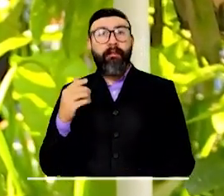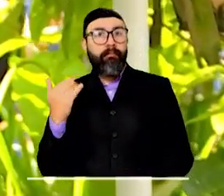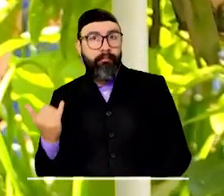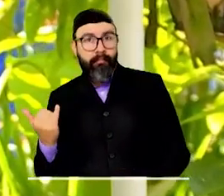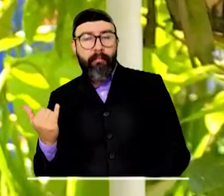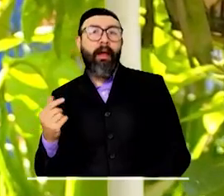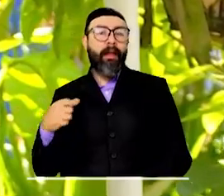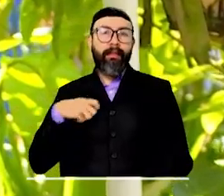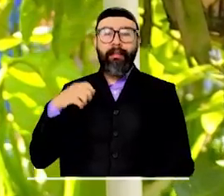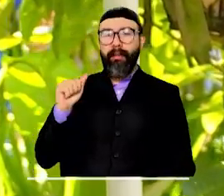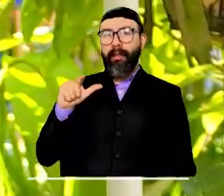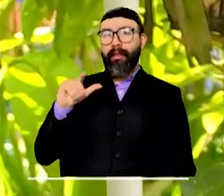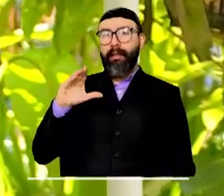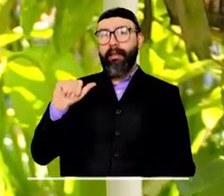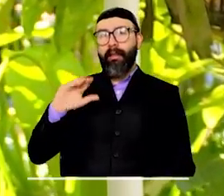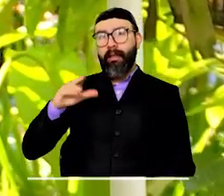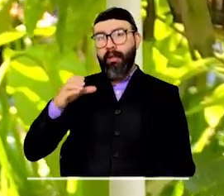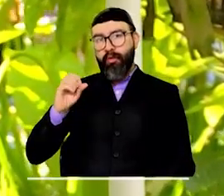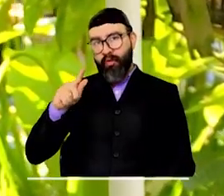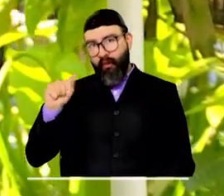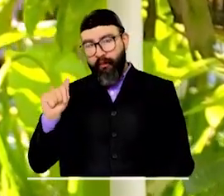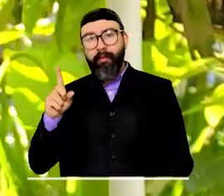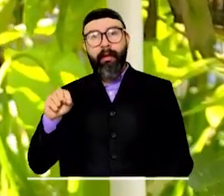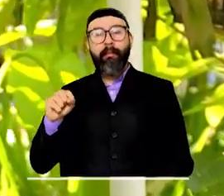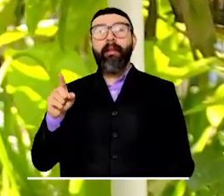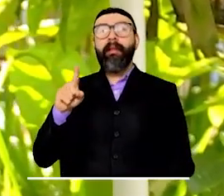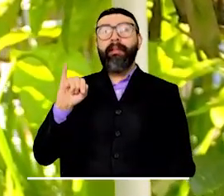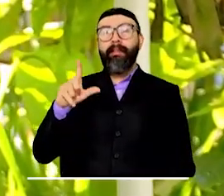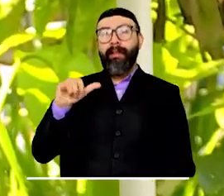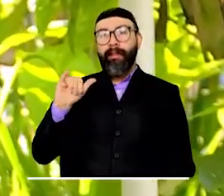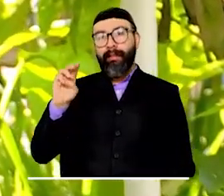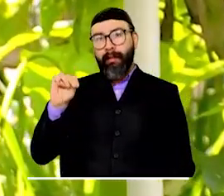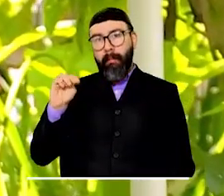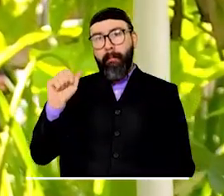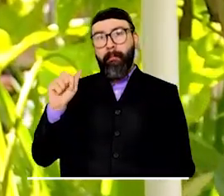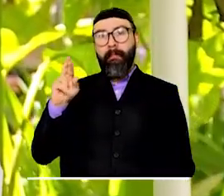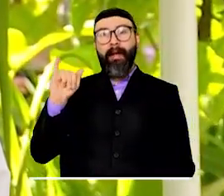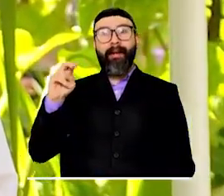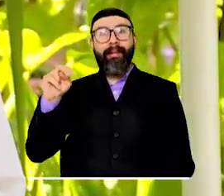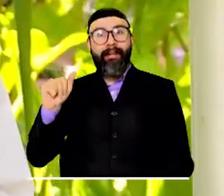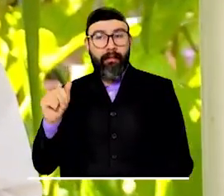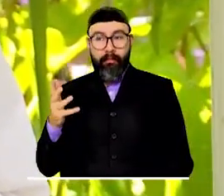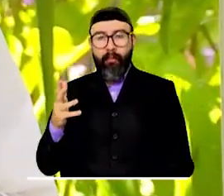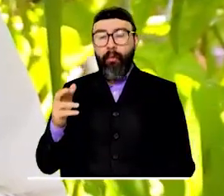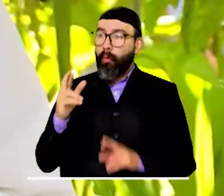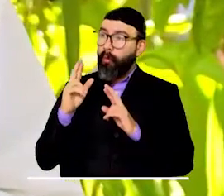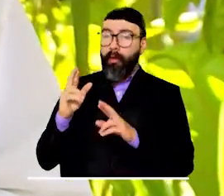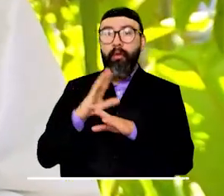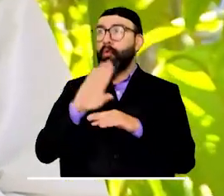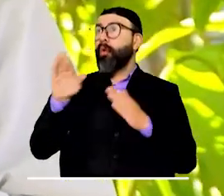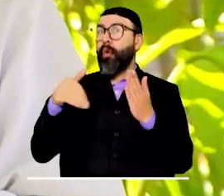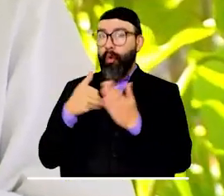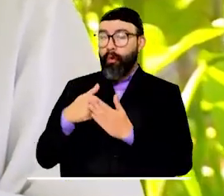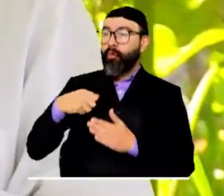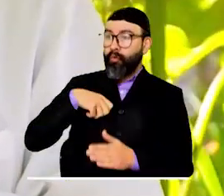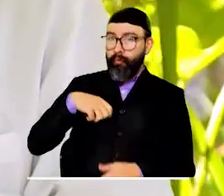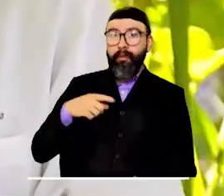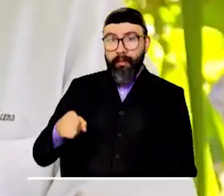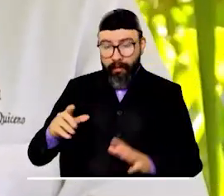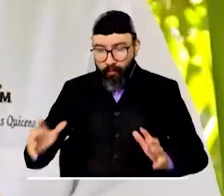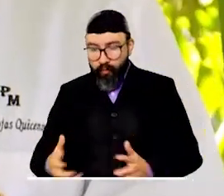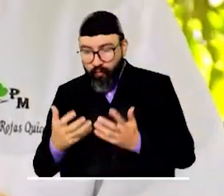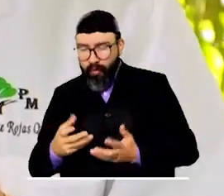que son dos productos que le ayudan al hígado. Porque lo ideal era que todo el mundo tuviera las ensaladas de la alcachofa, estudiada